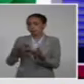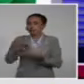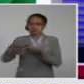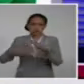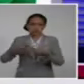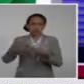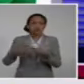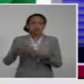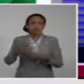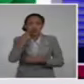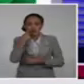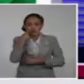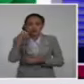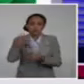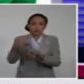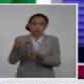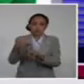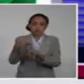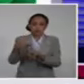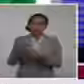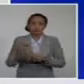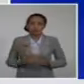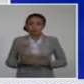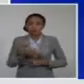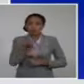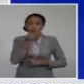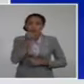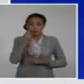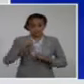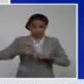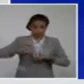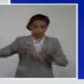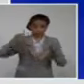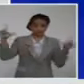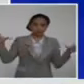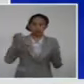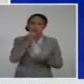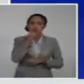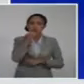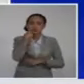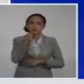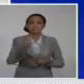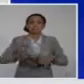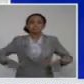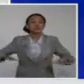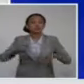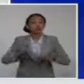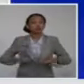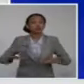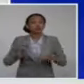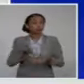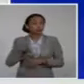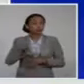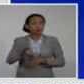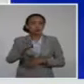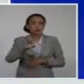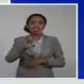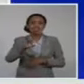el diagnóstico. En el gráfico ustedes lo pueden ver, el comportamiento en los últimos 15